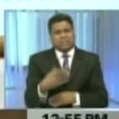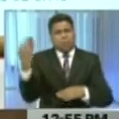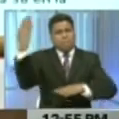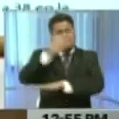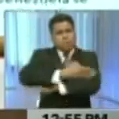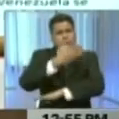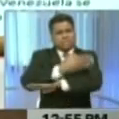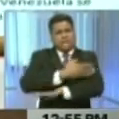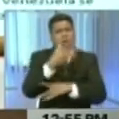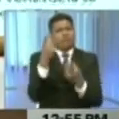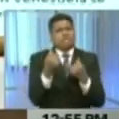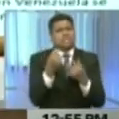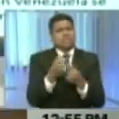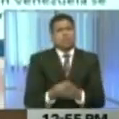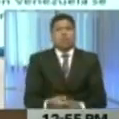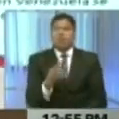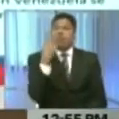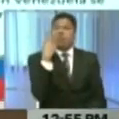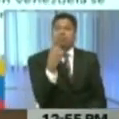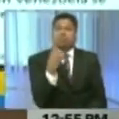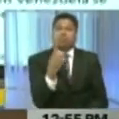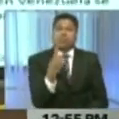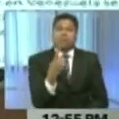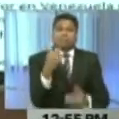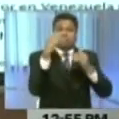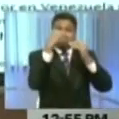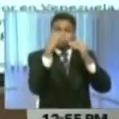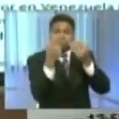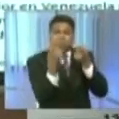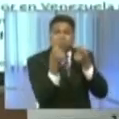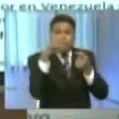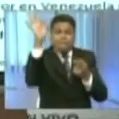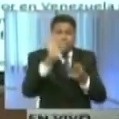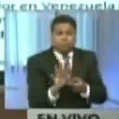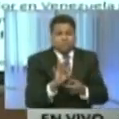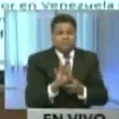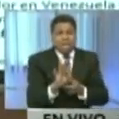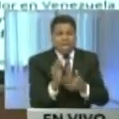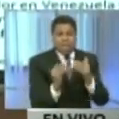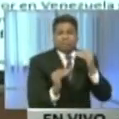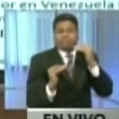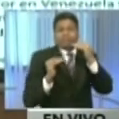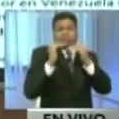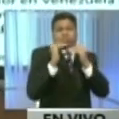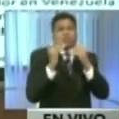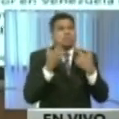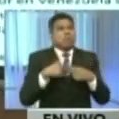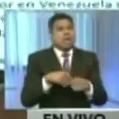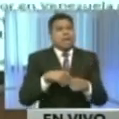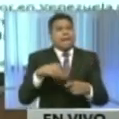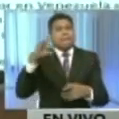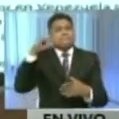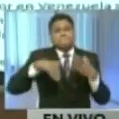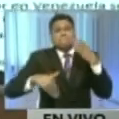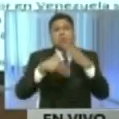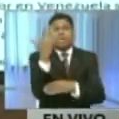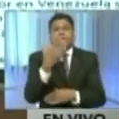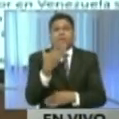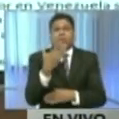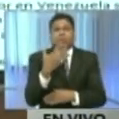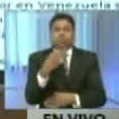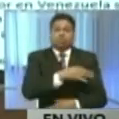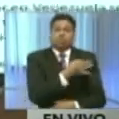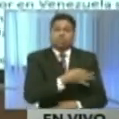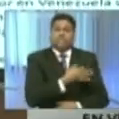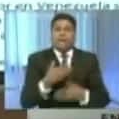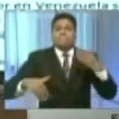índices de menor de desigualdad. El modelo bolivariano, el modelo socialista, el modelo chavista, que